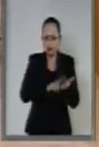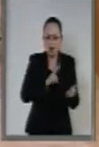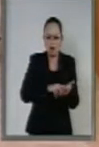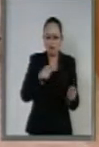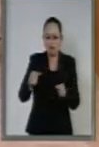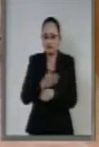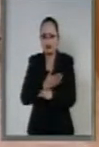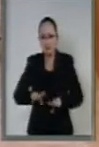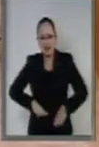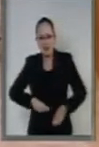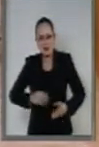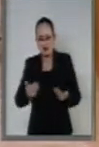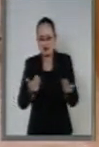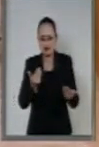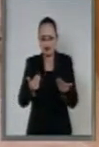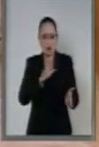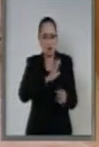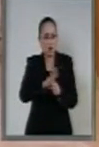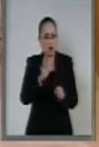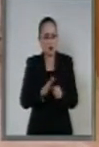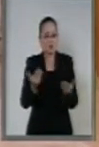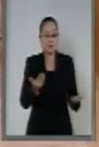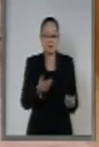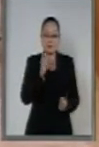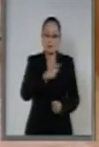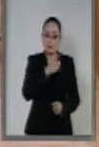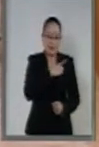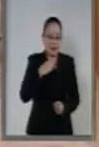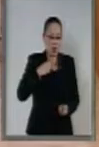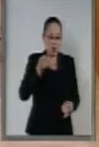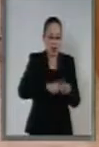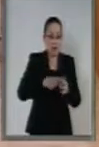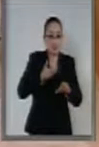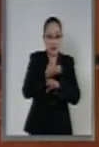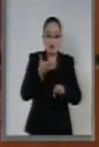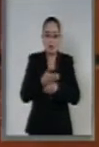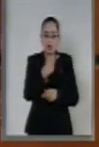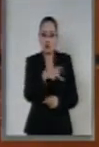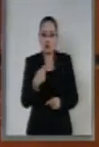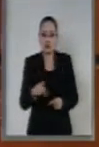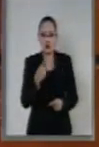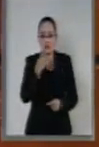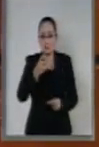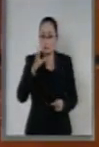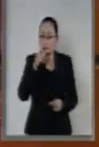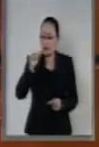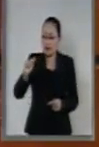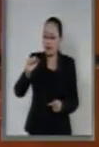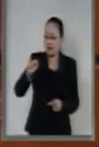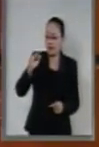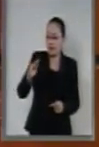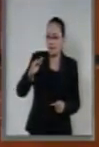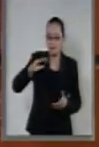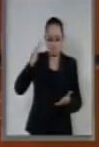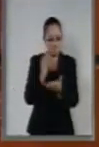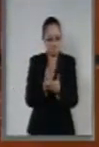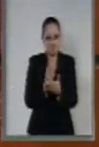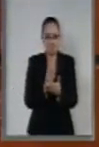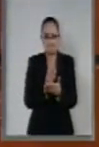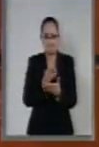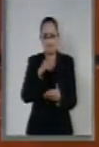una de las inversiones el mal uso de la deuda pública de las entidades federativas no lo va a poder detener las disposiciones que